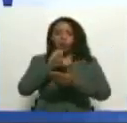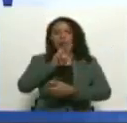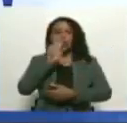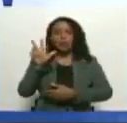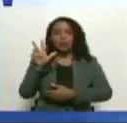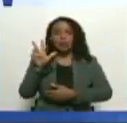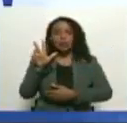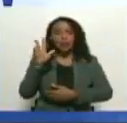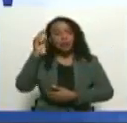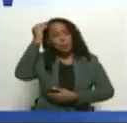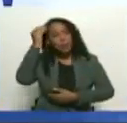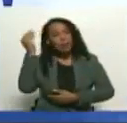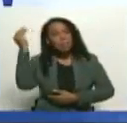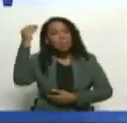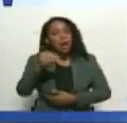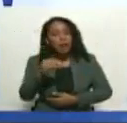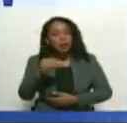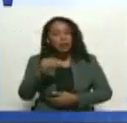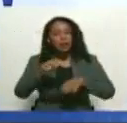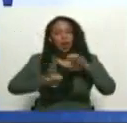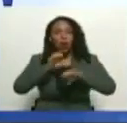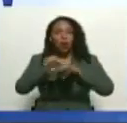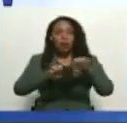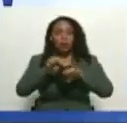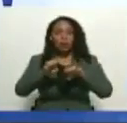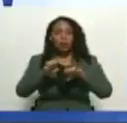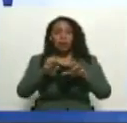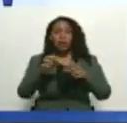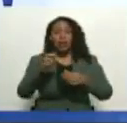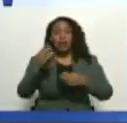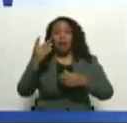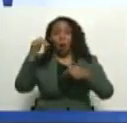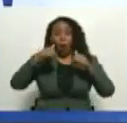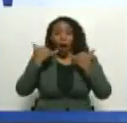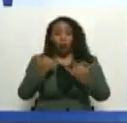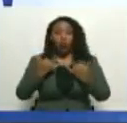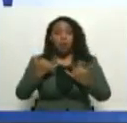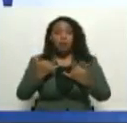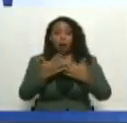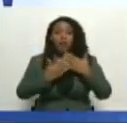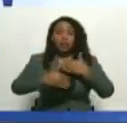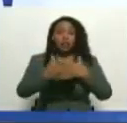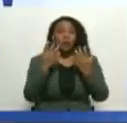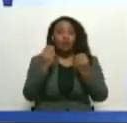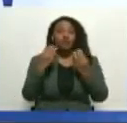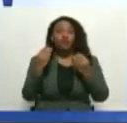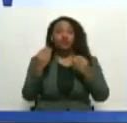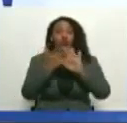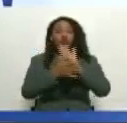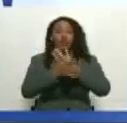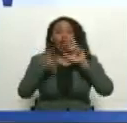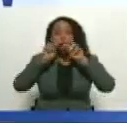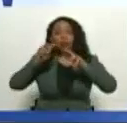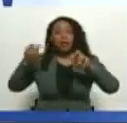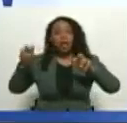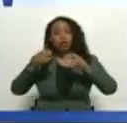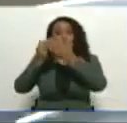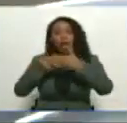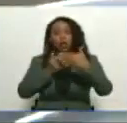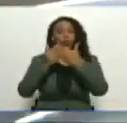mucho más de la especie y hemos avanzado muchísimo más en la conservación de esta mítica especie de nuestros Andes. El